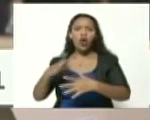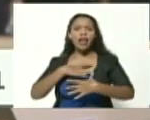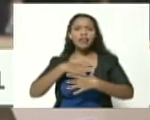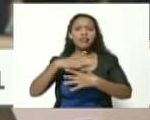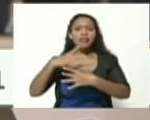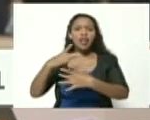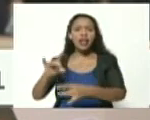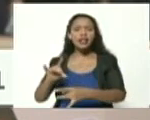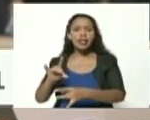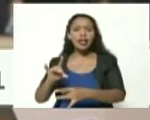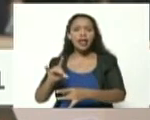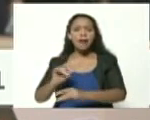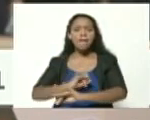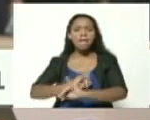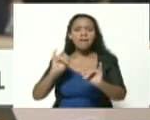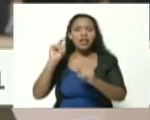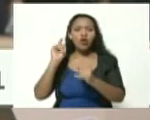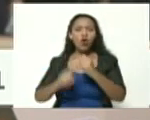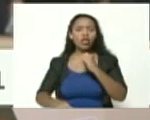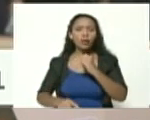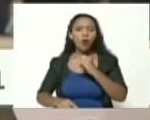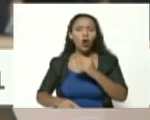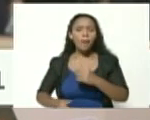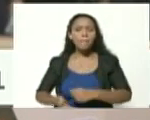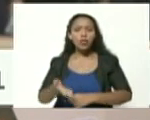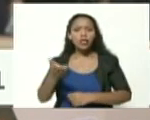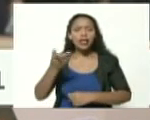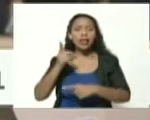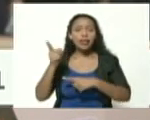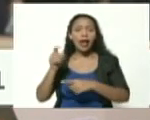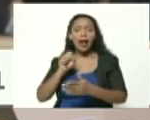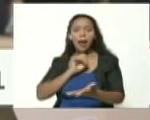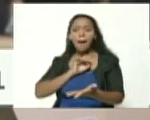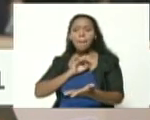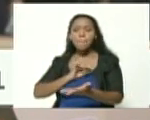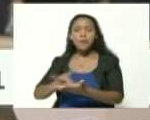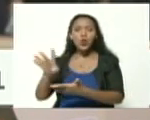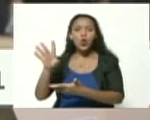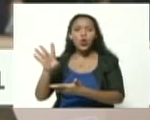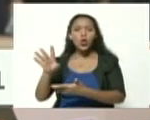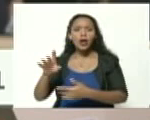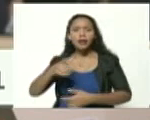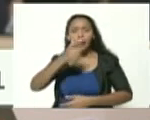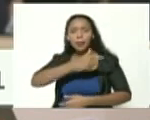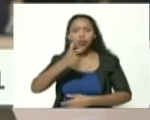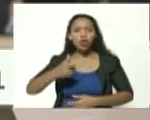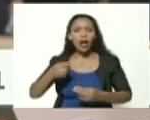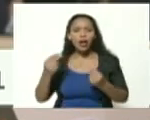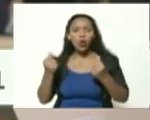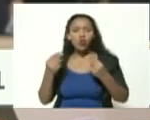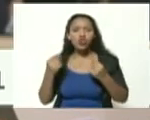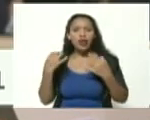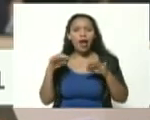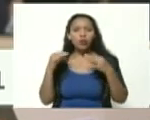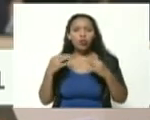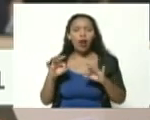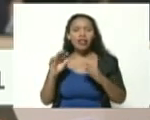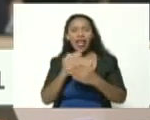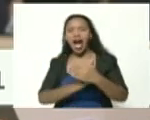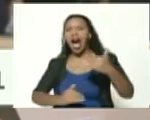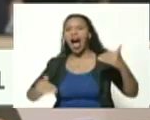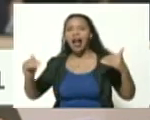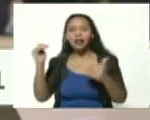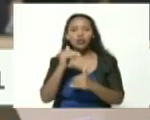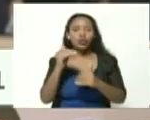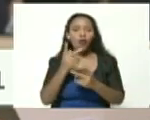intereses y el fin último esencial del despojo de ingentes recursos naturales de altísimo